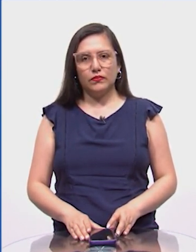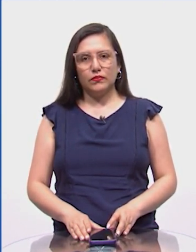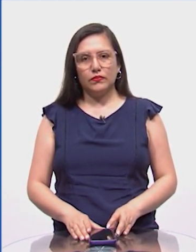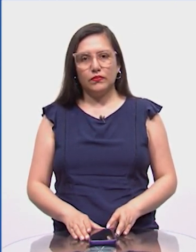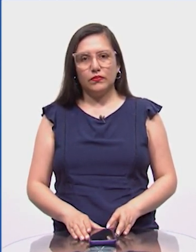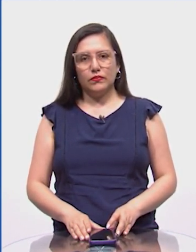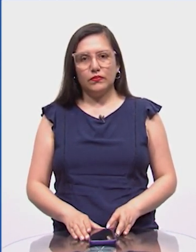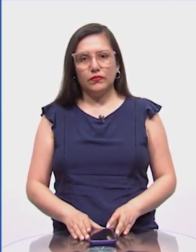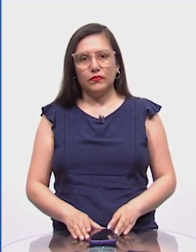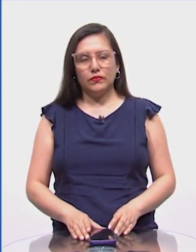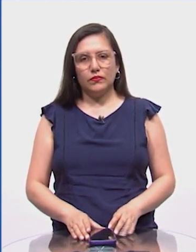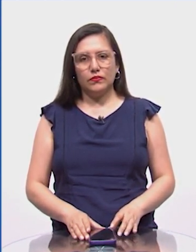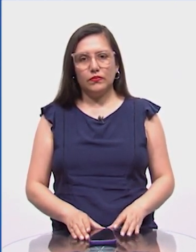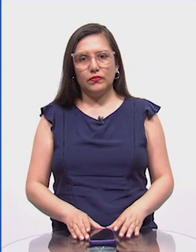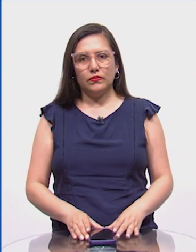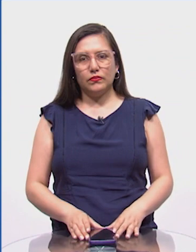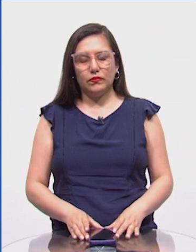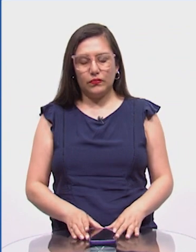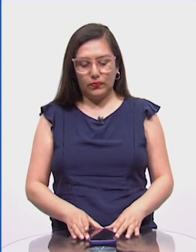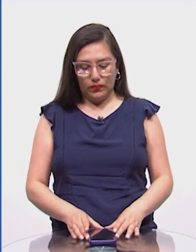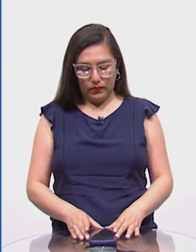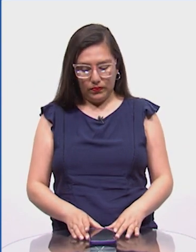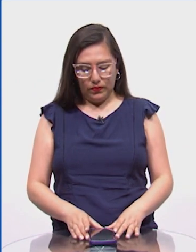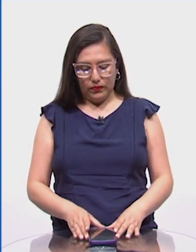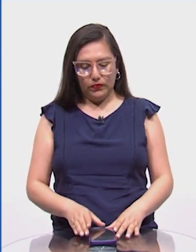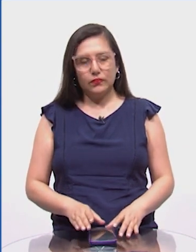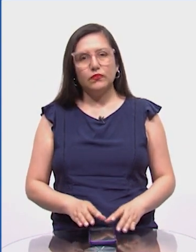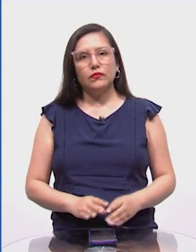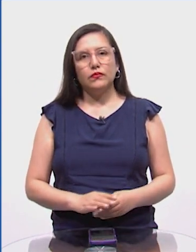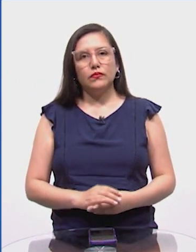De enero a octubre las exportaciones